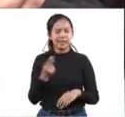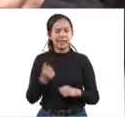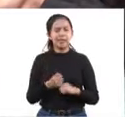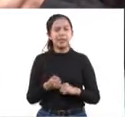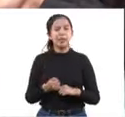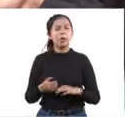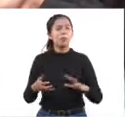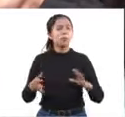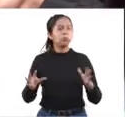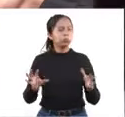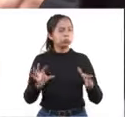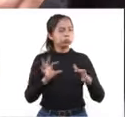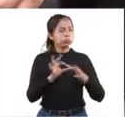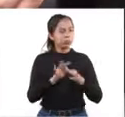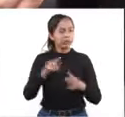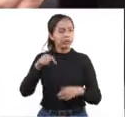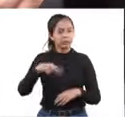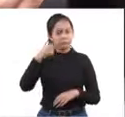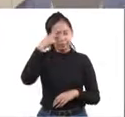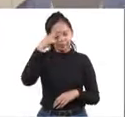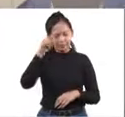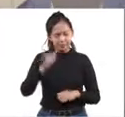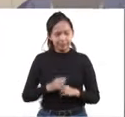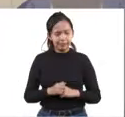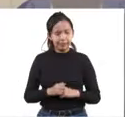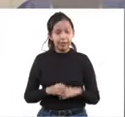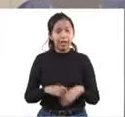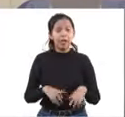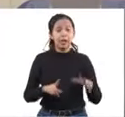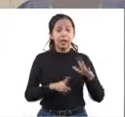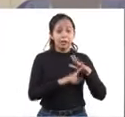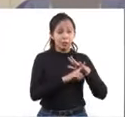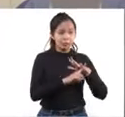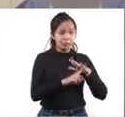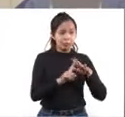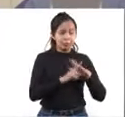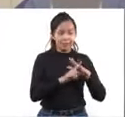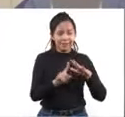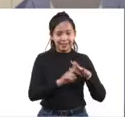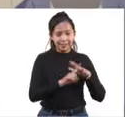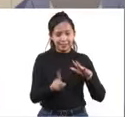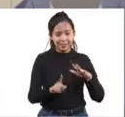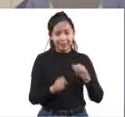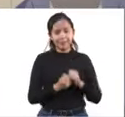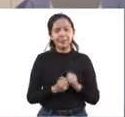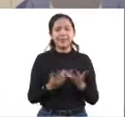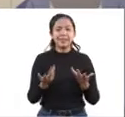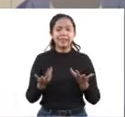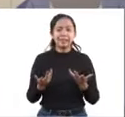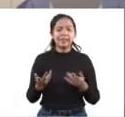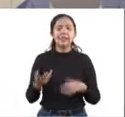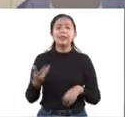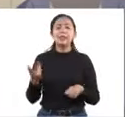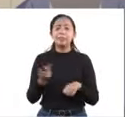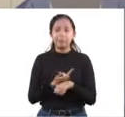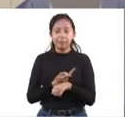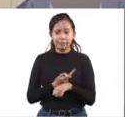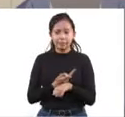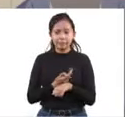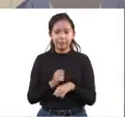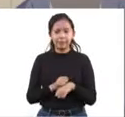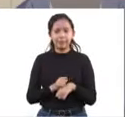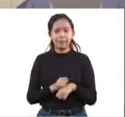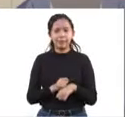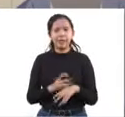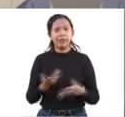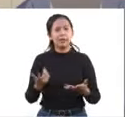mexicanos. Y la ilegalidad de los migrantes, lamentablemente, lo que hace es sostener